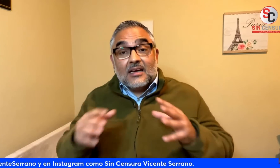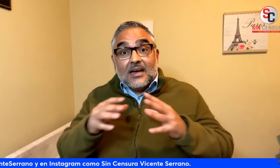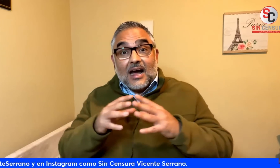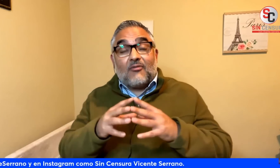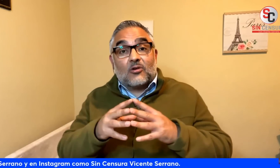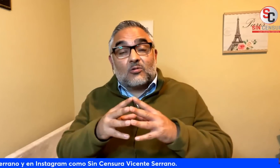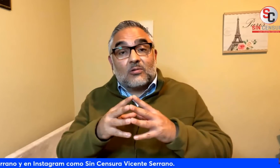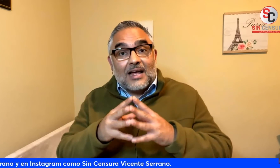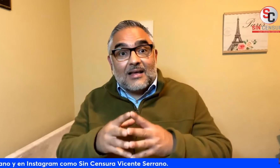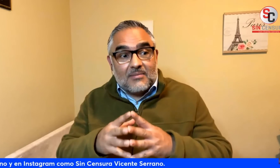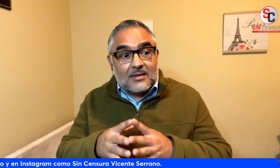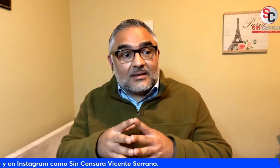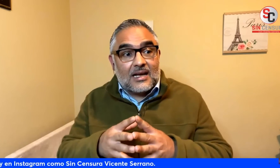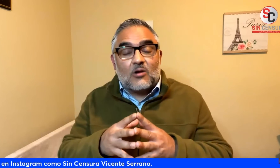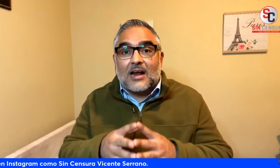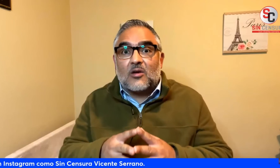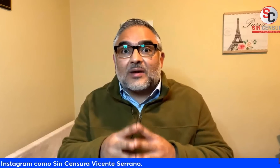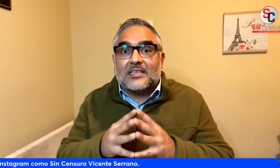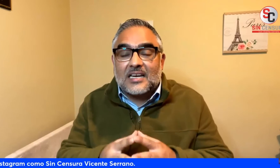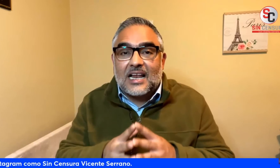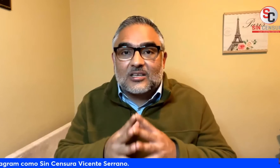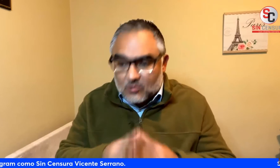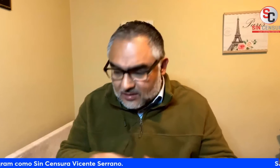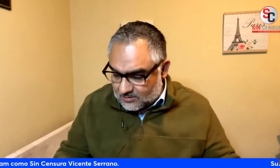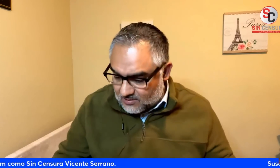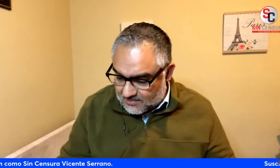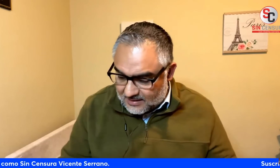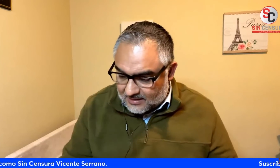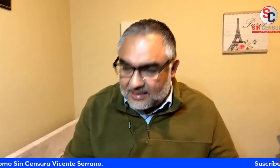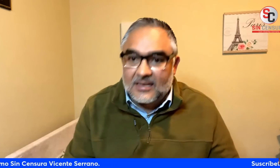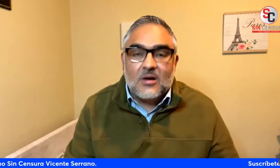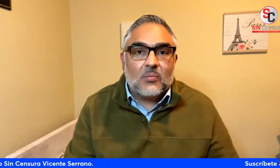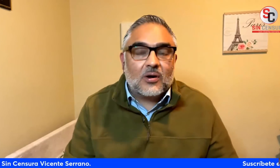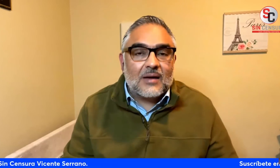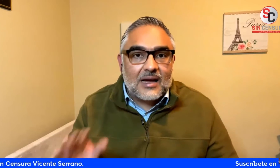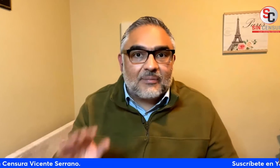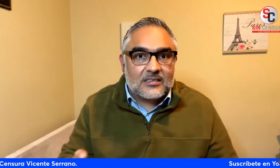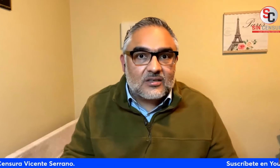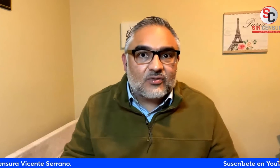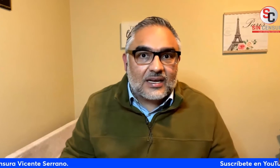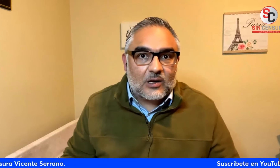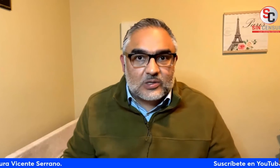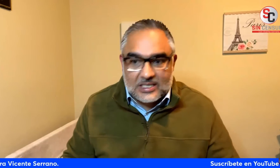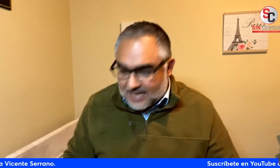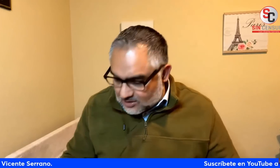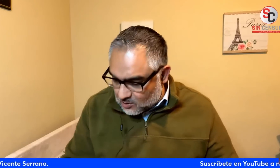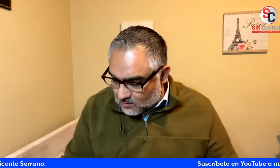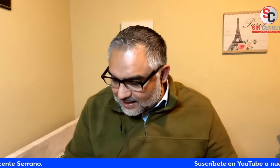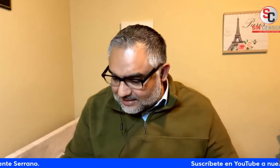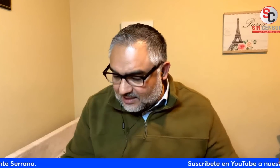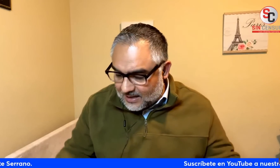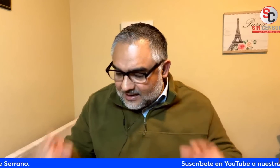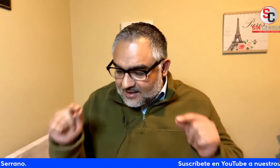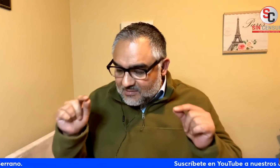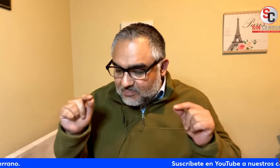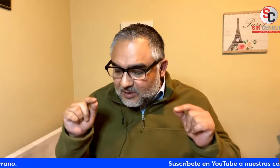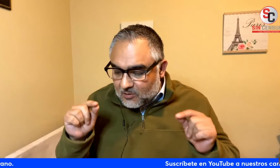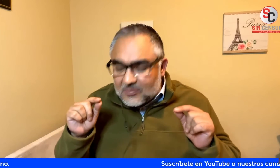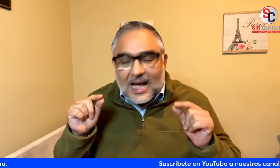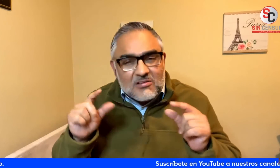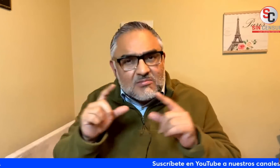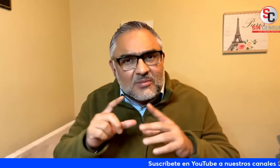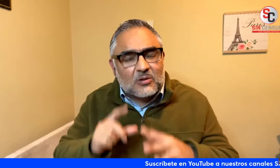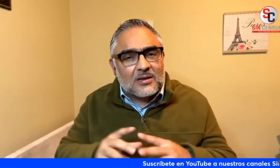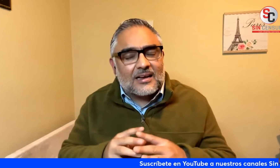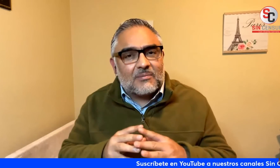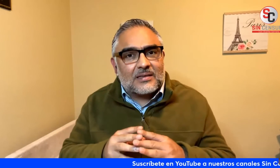y que afortunadamente ha logrado vencer en las urnas nuevamente por la vía pacífica, Luis Ignacio Lula da Silva.